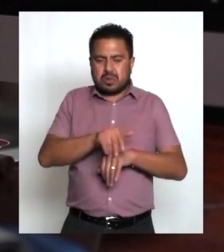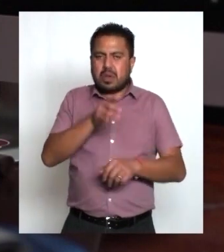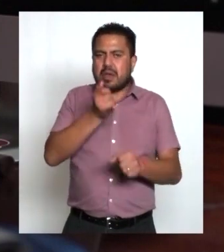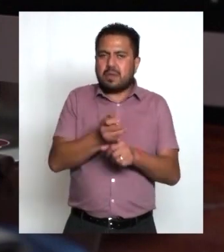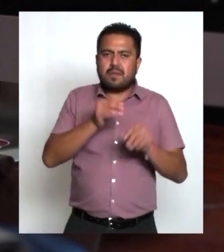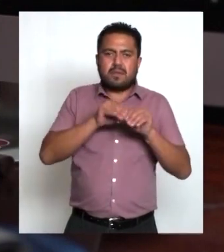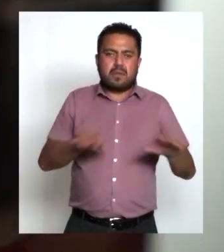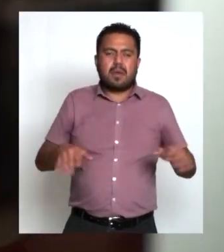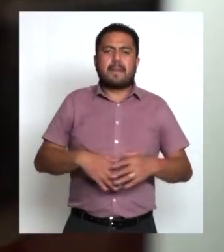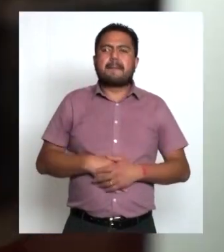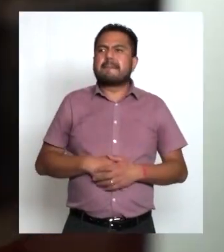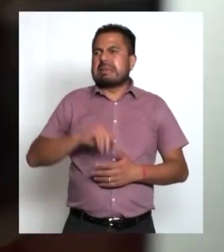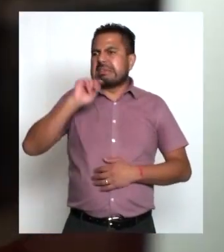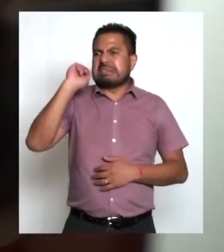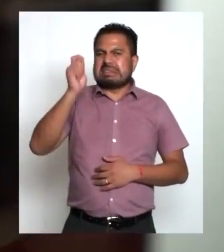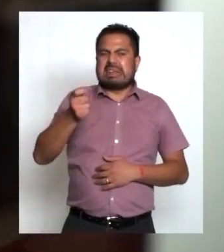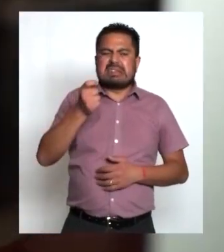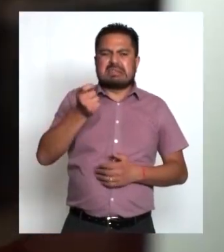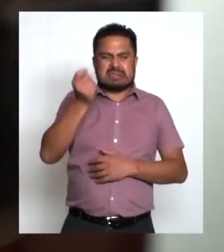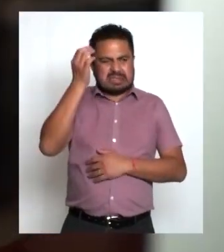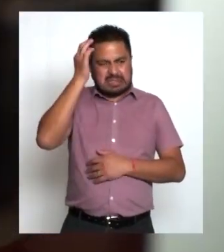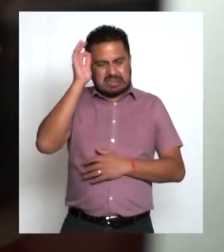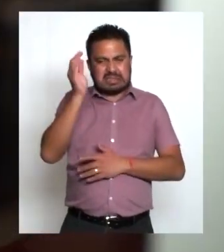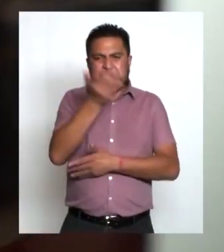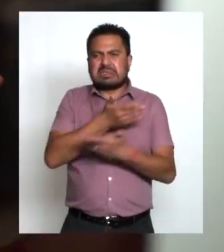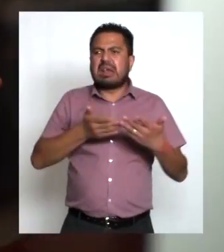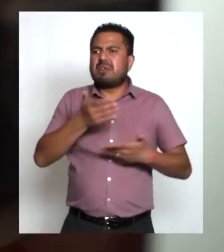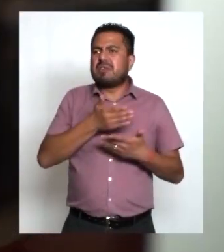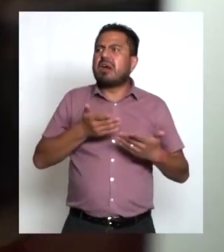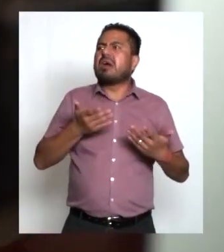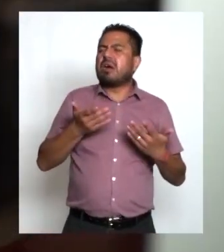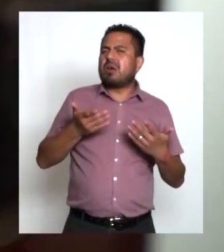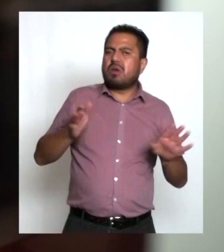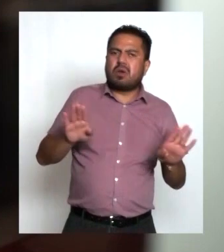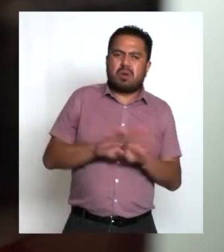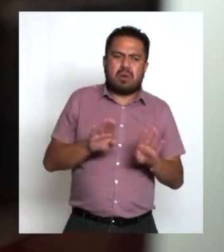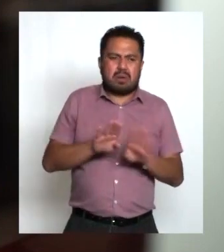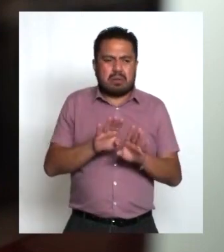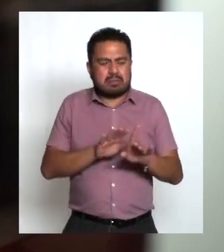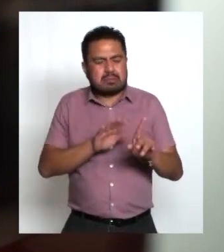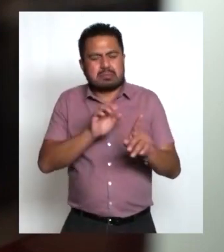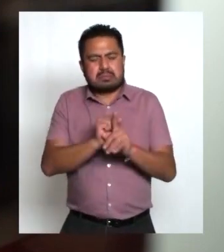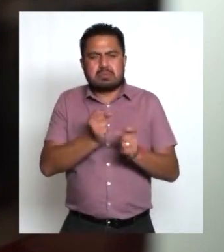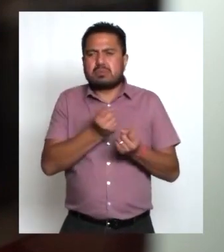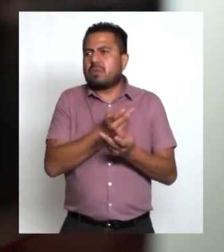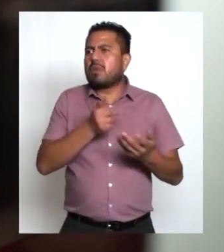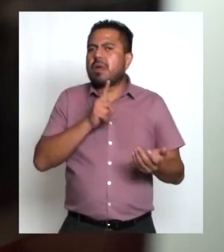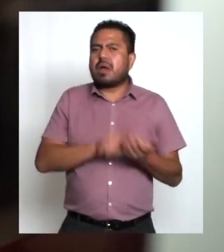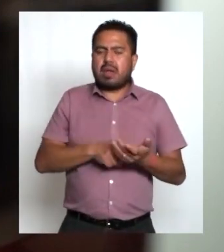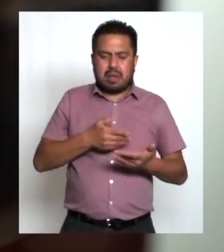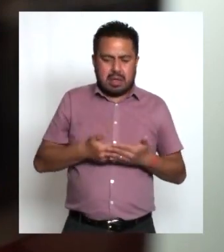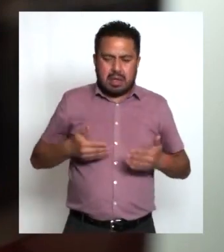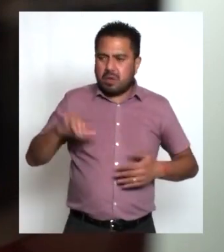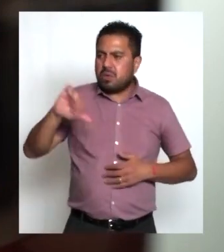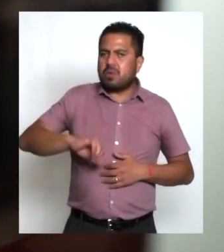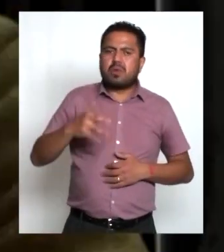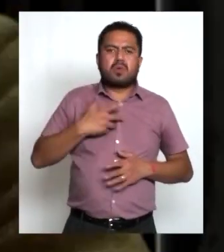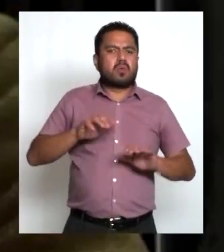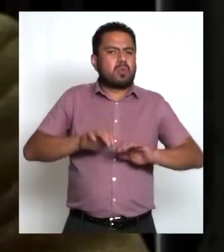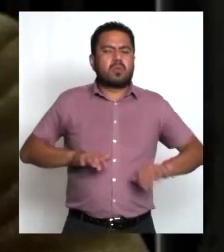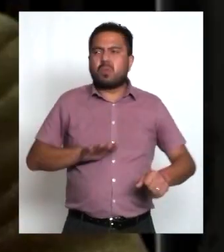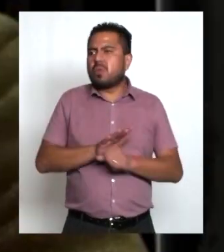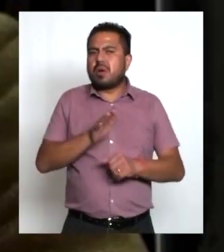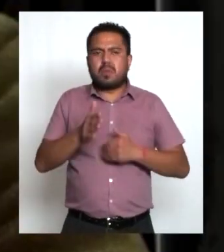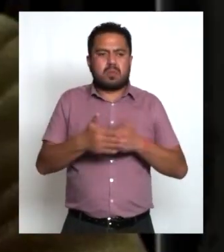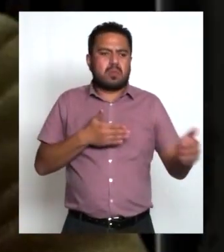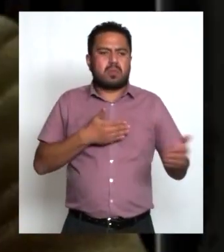la cantidad de información. ¿Y qué es un servidor? Y pues de una manera aproximada, ¿cuántos existen en la actualidad?